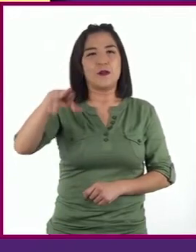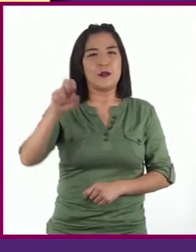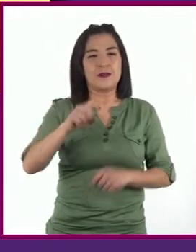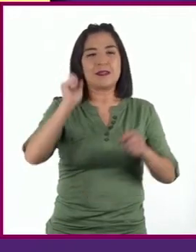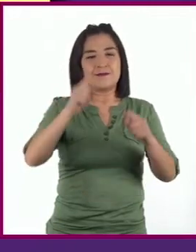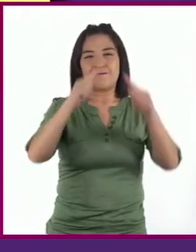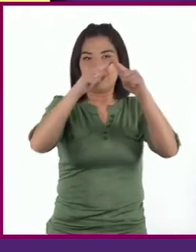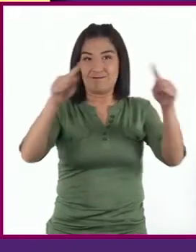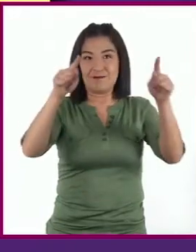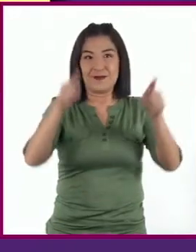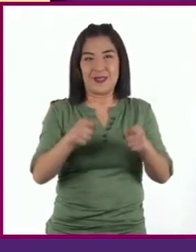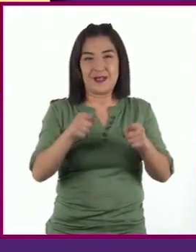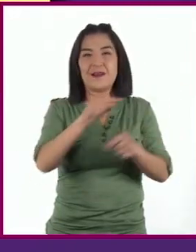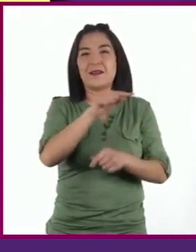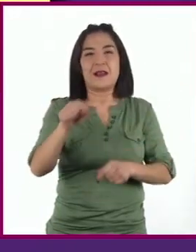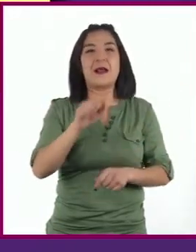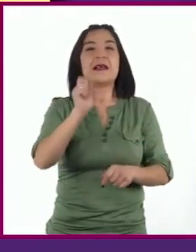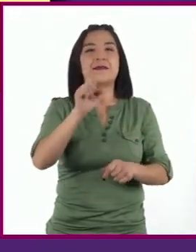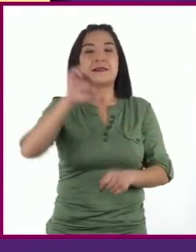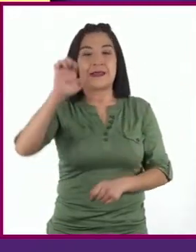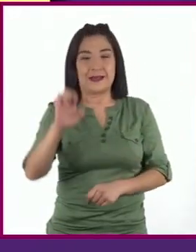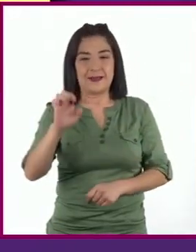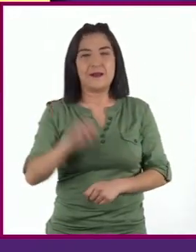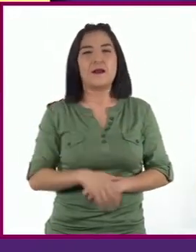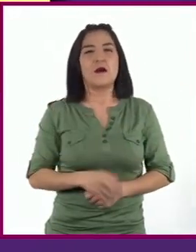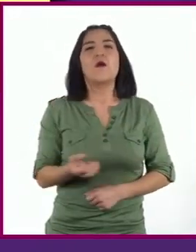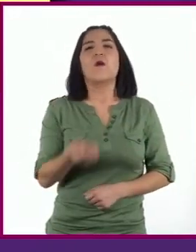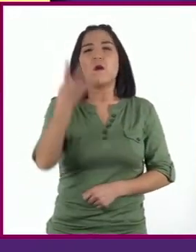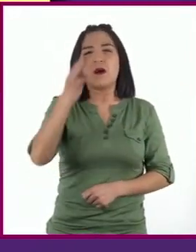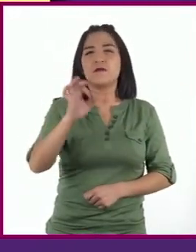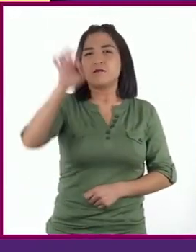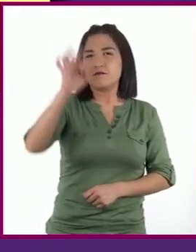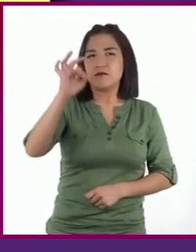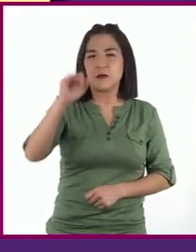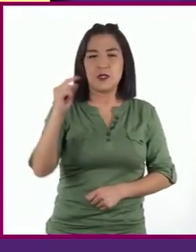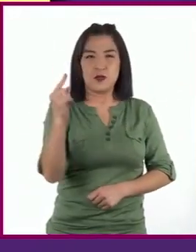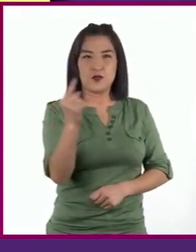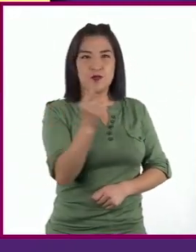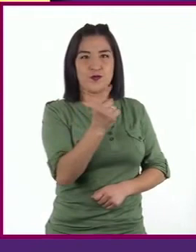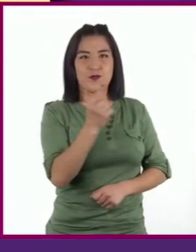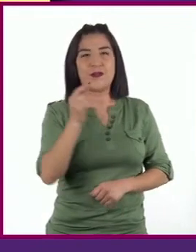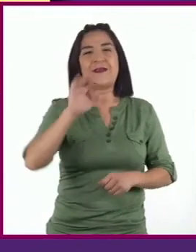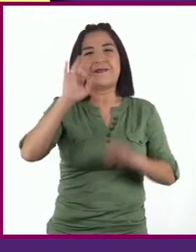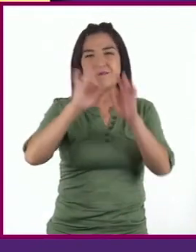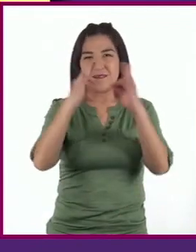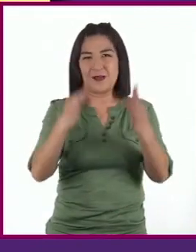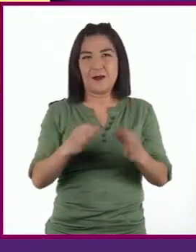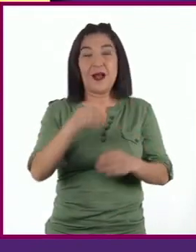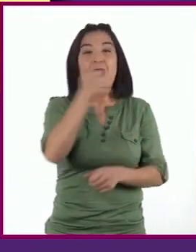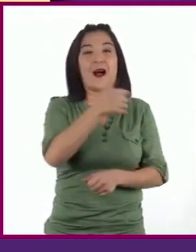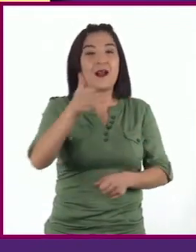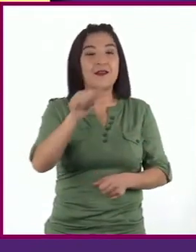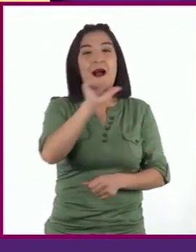la posición E, cuántos grados va a rotar la figura en cada